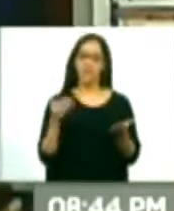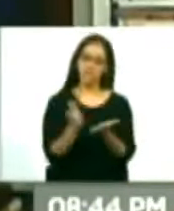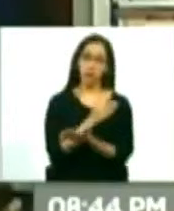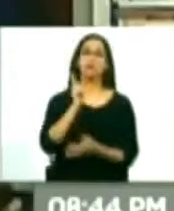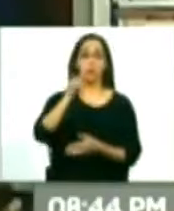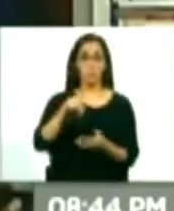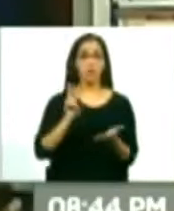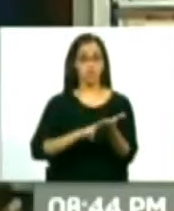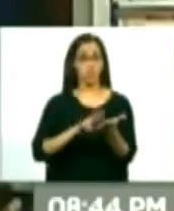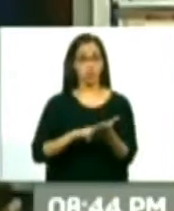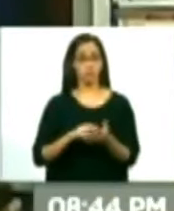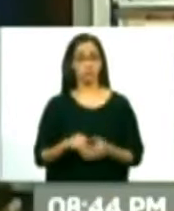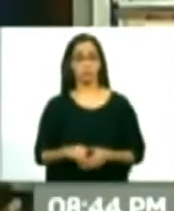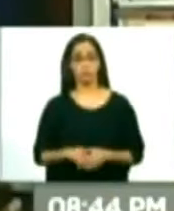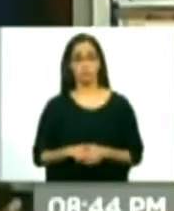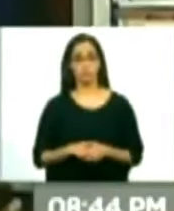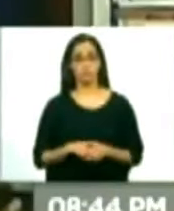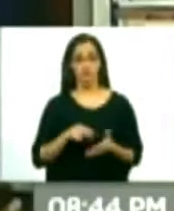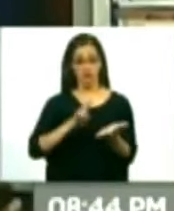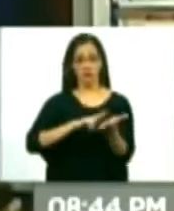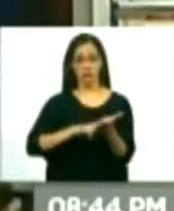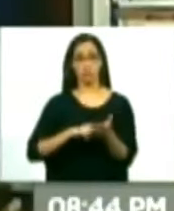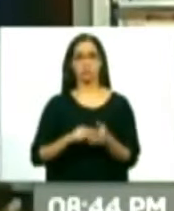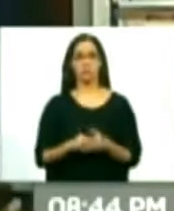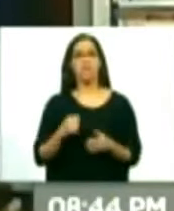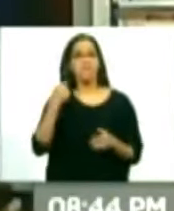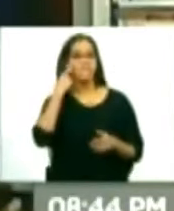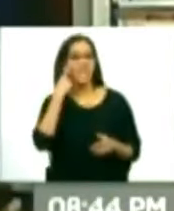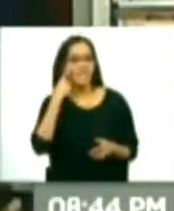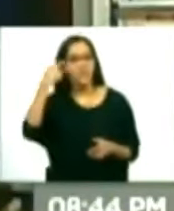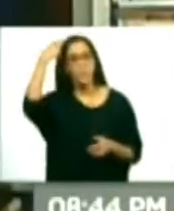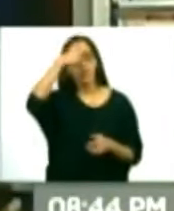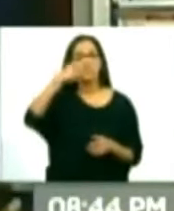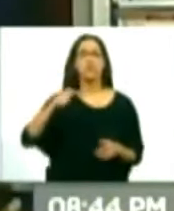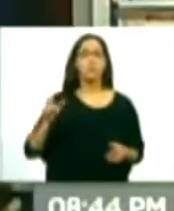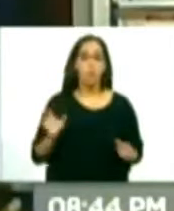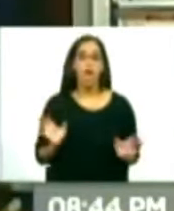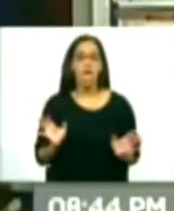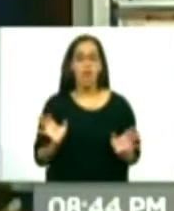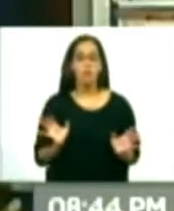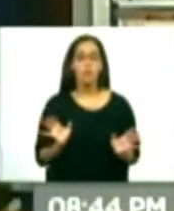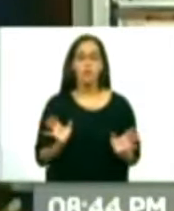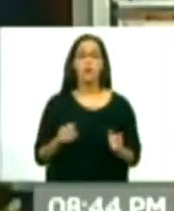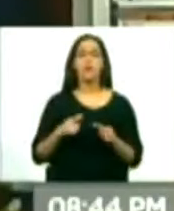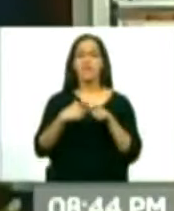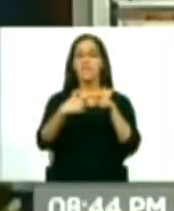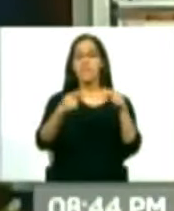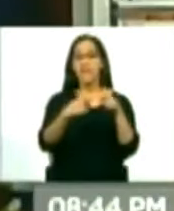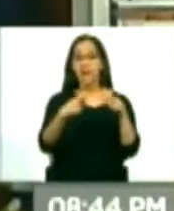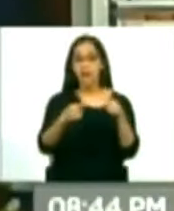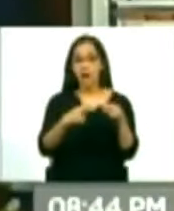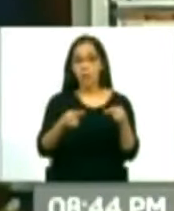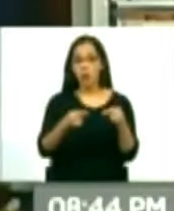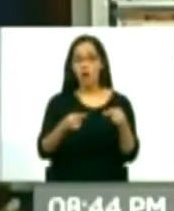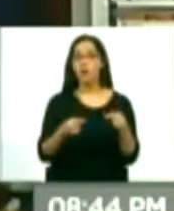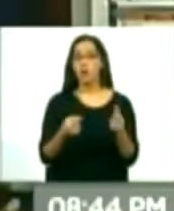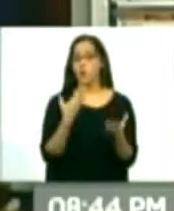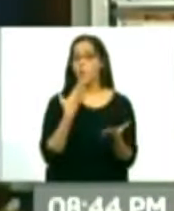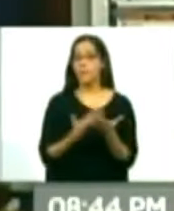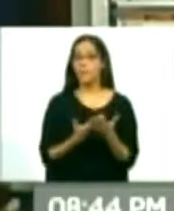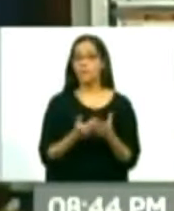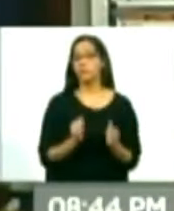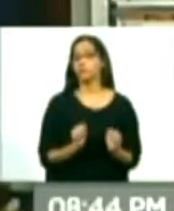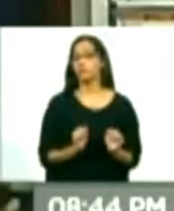cierto. Eso es cierto. Ya veremos si el pueblo sandinista nicaragüense lo va a permitir. Yo estoy seguro